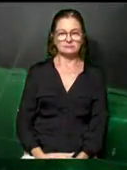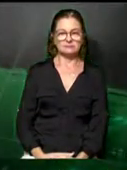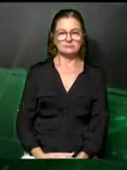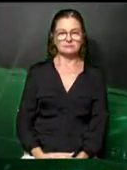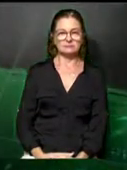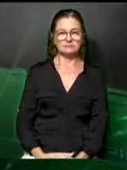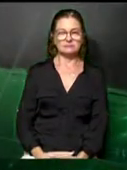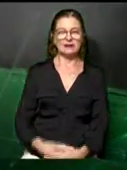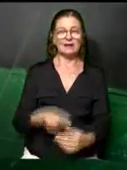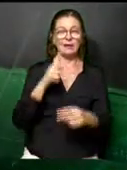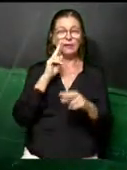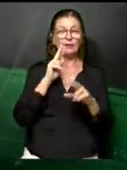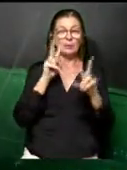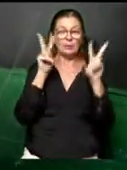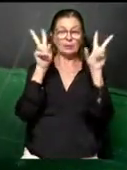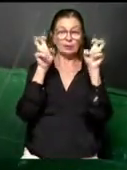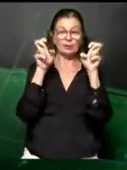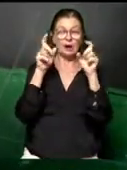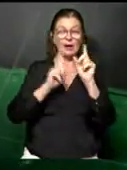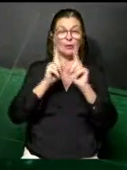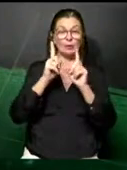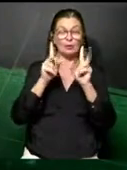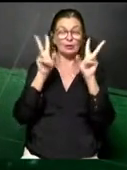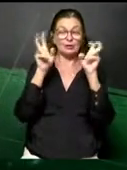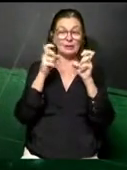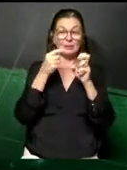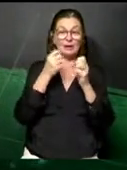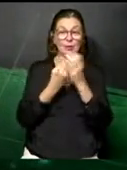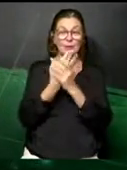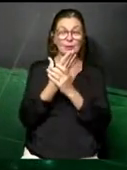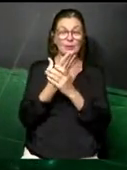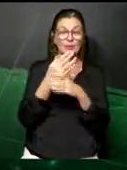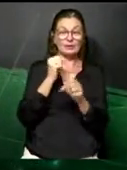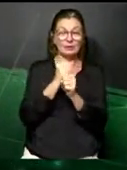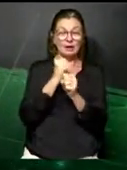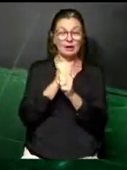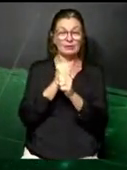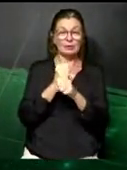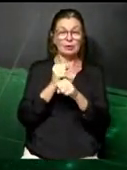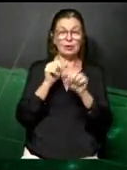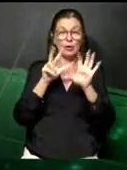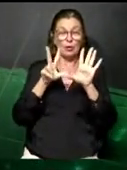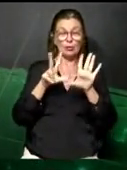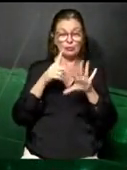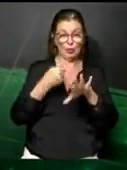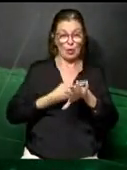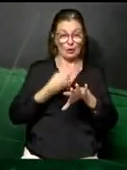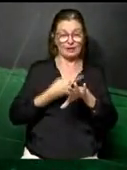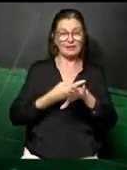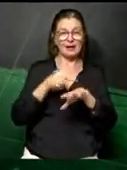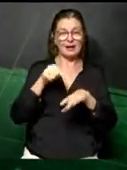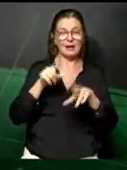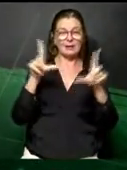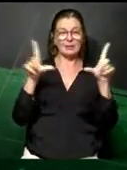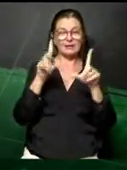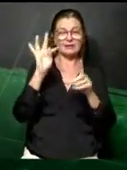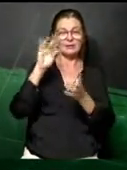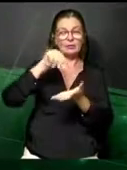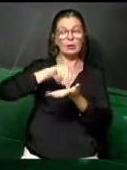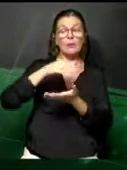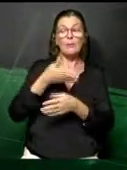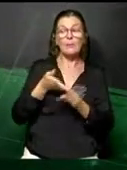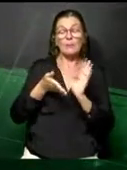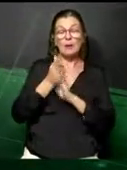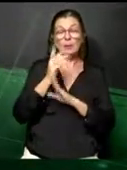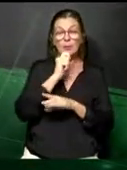Esos son los titulares, ¿eh? Algunos de los temas destacados que vamos a estar trabajando hasta la hora 20 aquí en la pantalla de TV Ciudad. Vamos a salir hasta exteriores porque